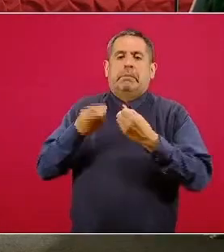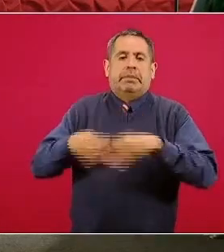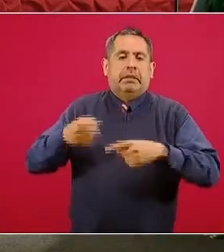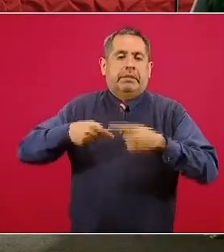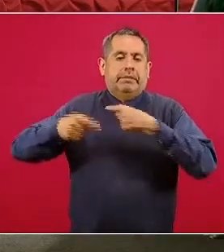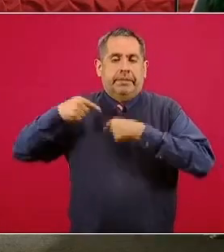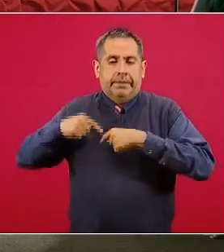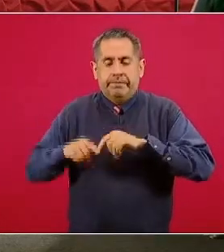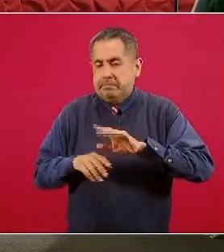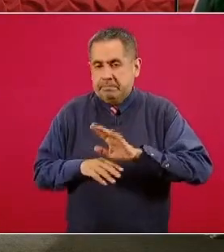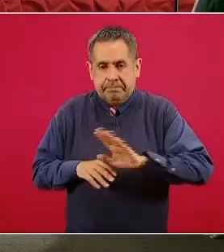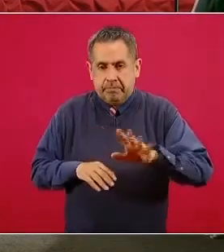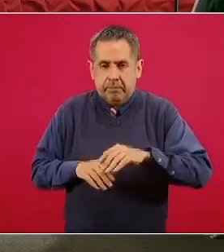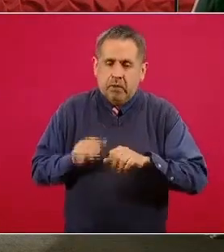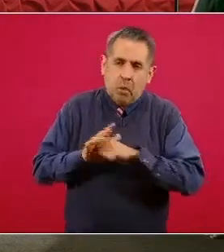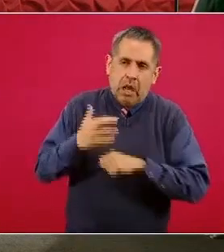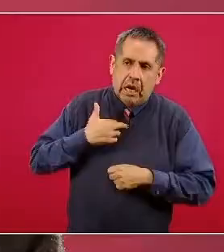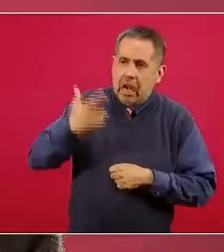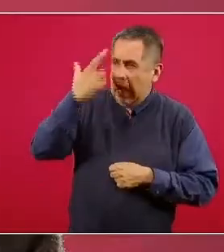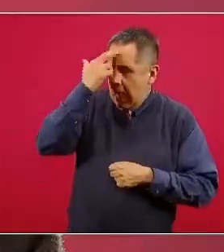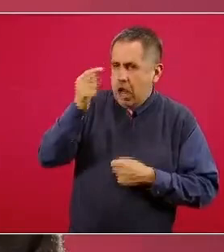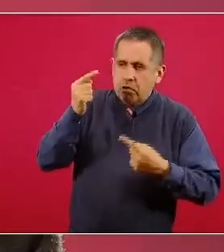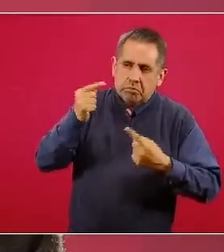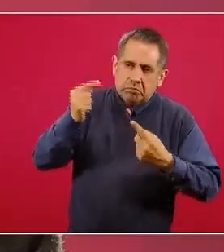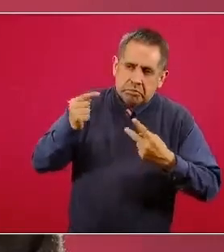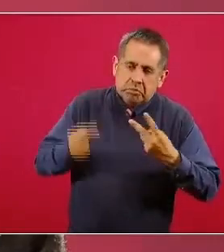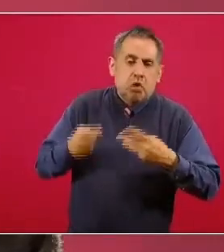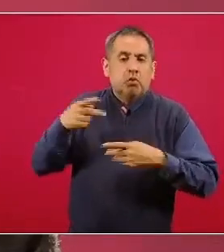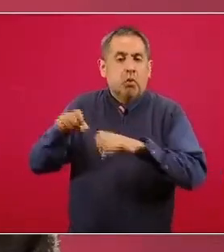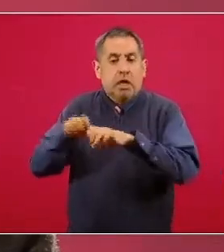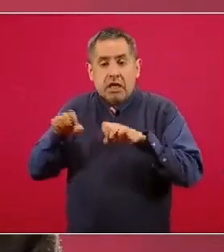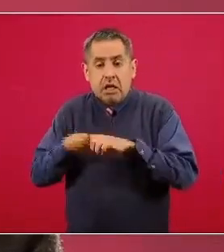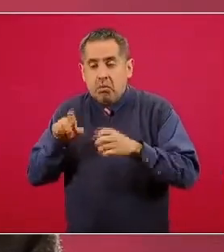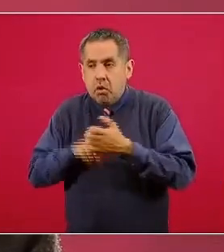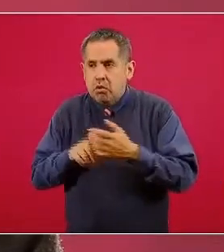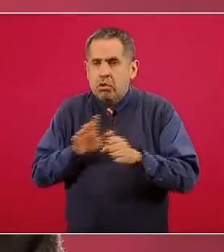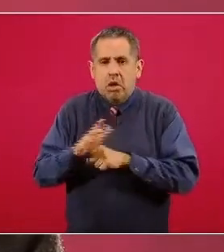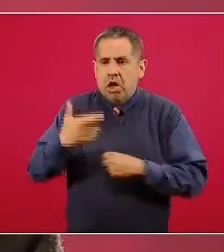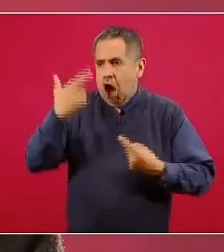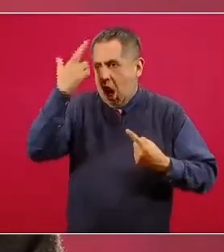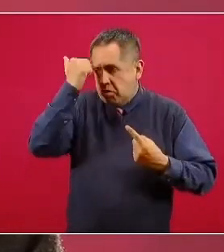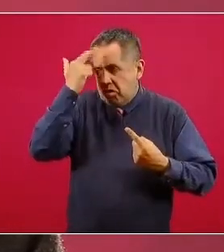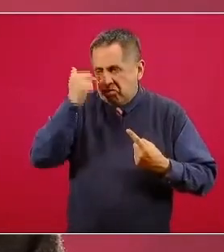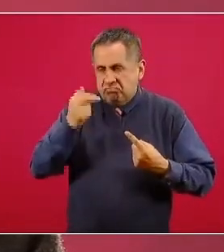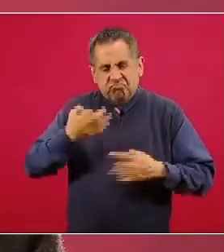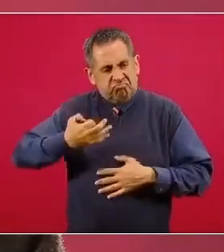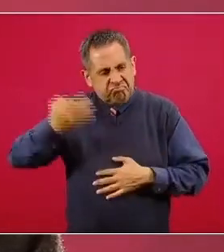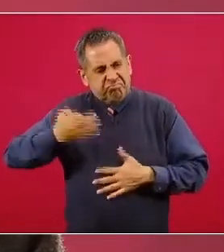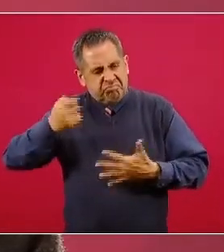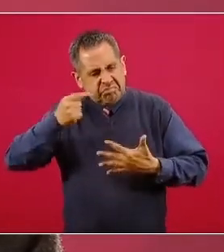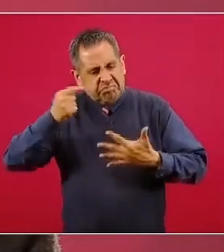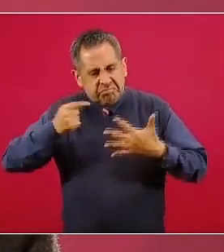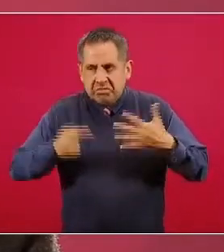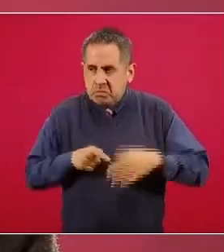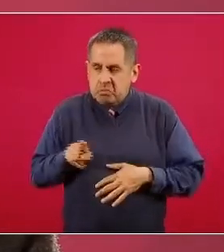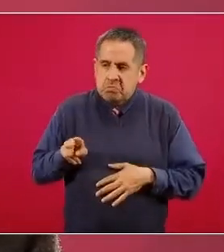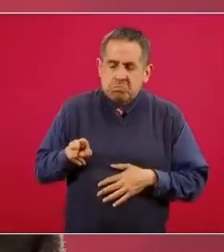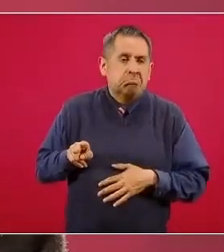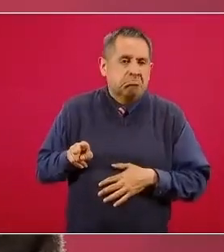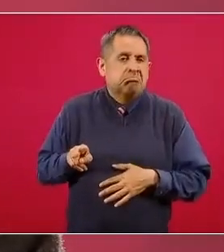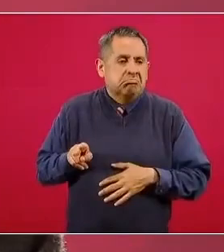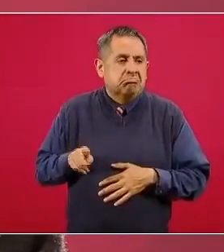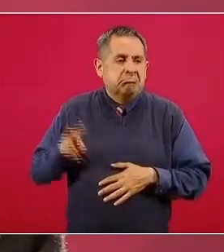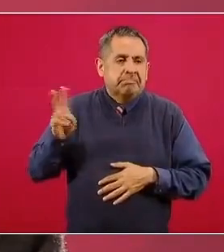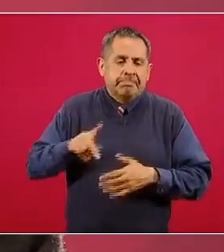gran atención sus argumentos de él y de su equipo de trabajo. Nos parecieron unos argumentos perfectamente sólidos,